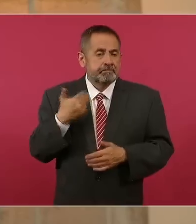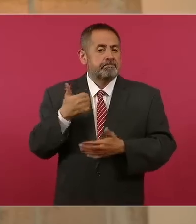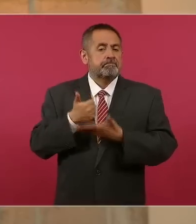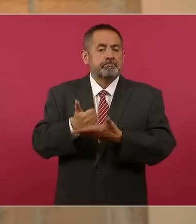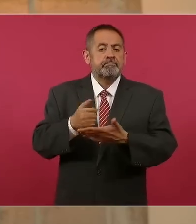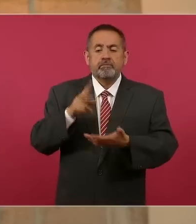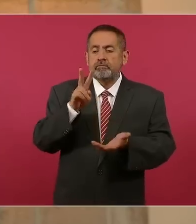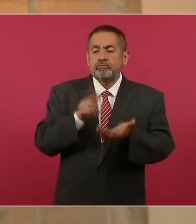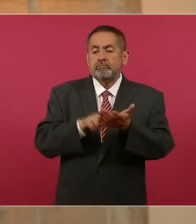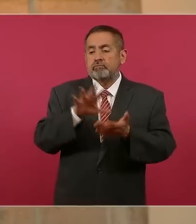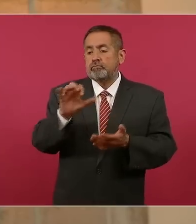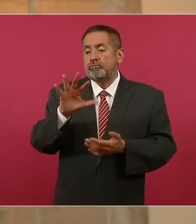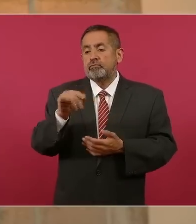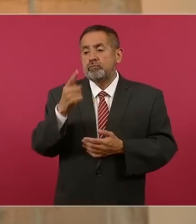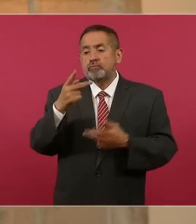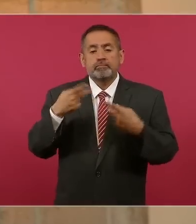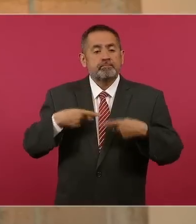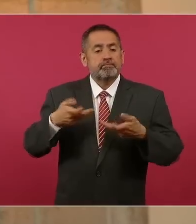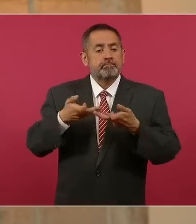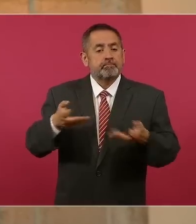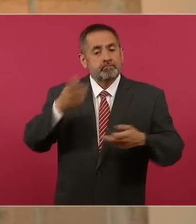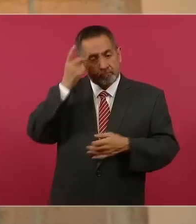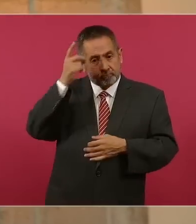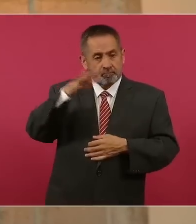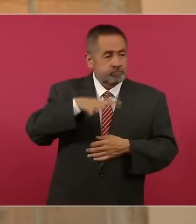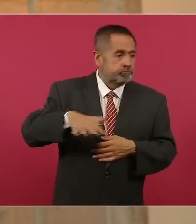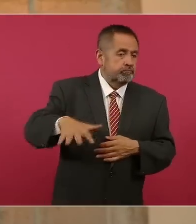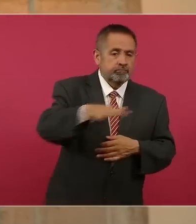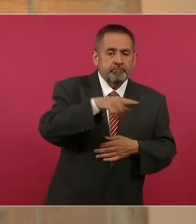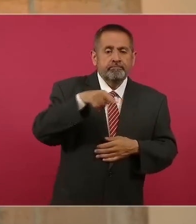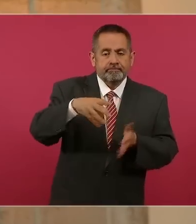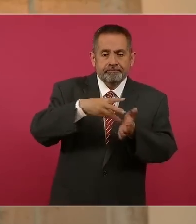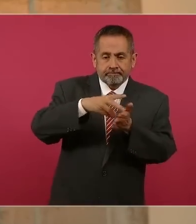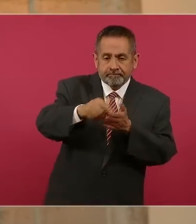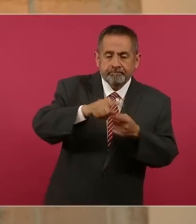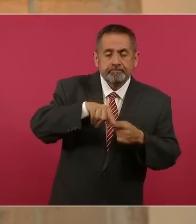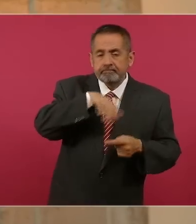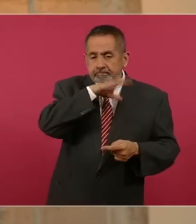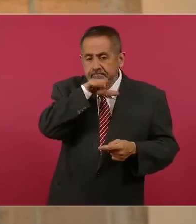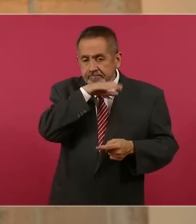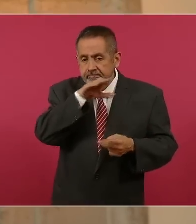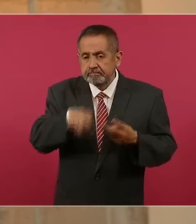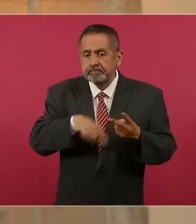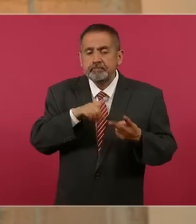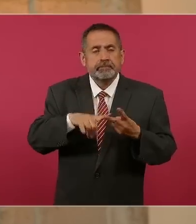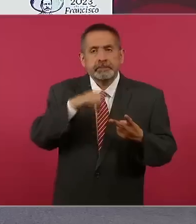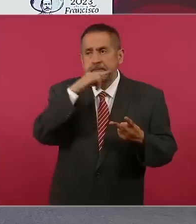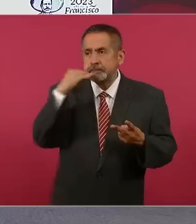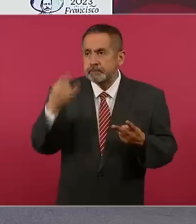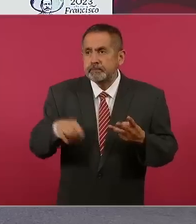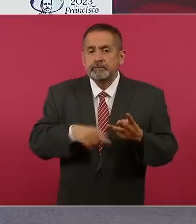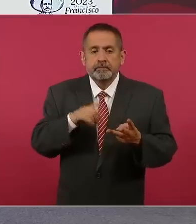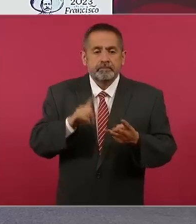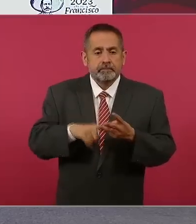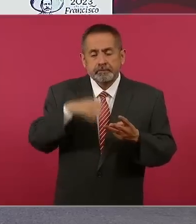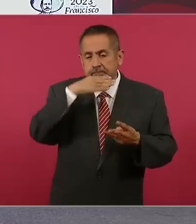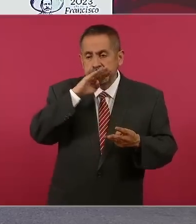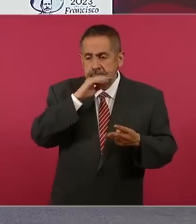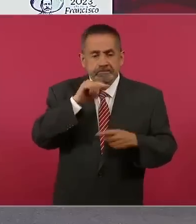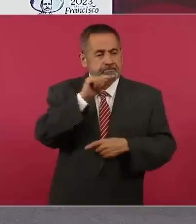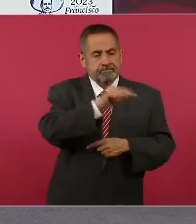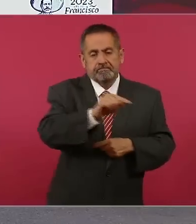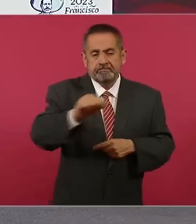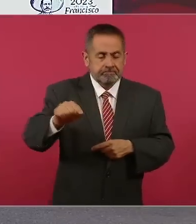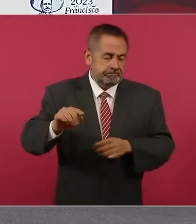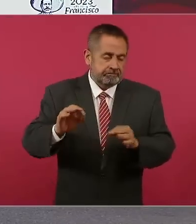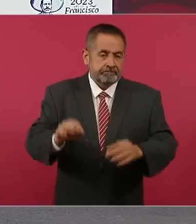de 2,551 productores donde se siembra mango, se siembra chile y se siembra maíz. La siguiente,